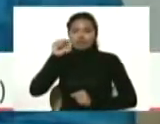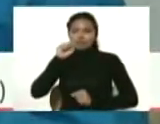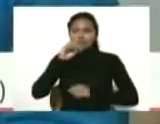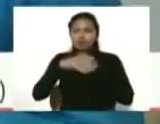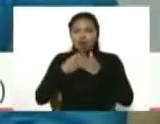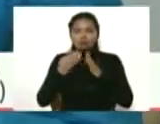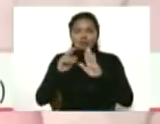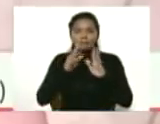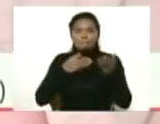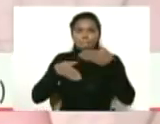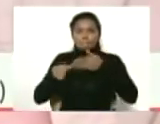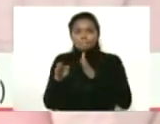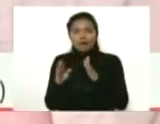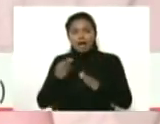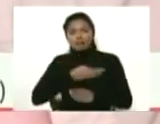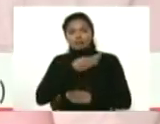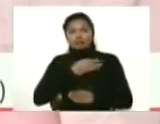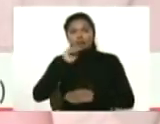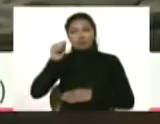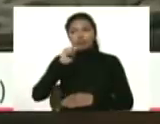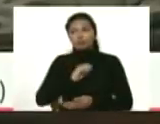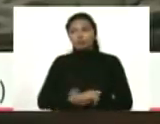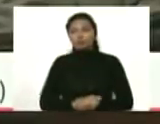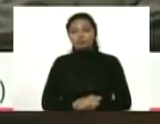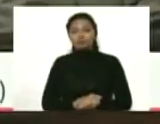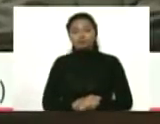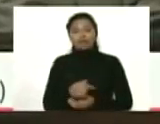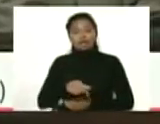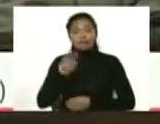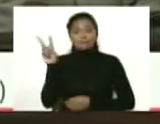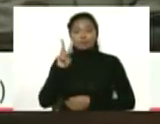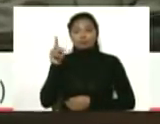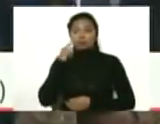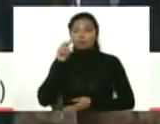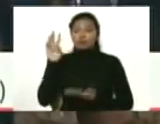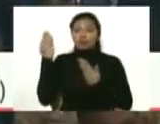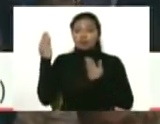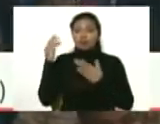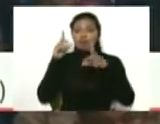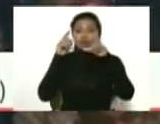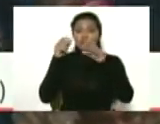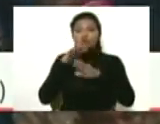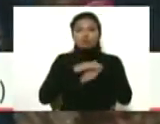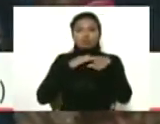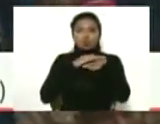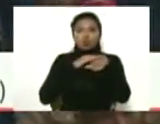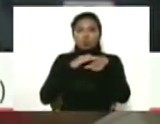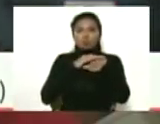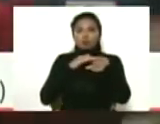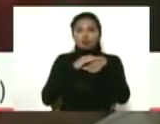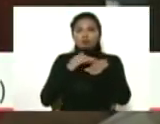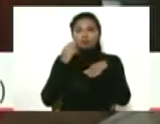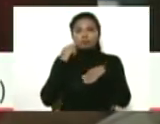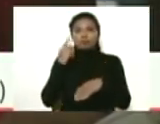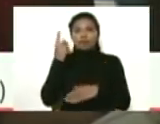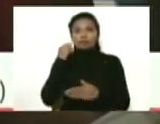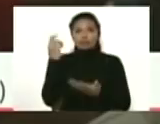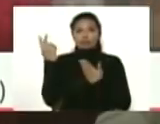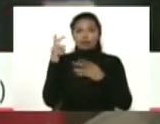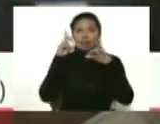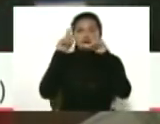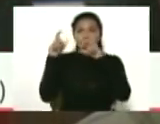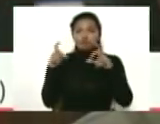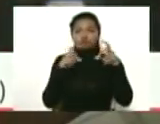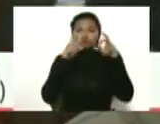la construcción del socialismo en Venezuela. Ahí están las imágenes, perdona. Sí, mi comandante, adelante. Padrino, ahí están las